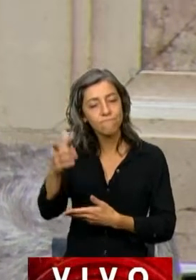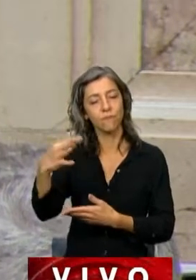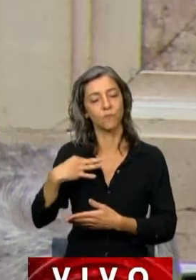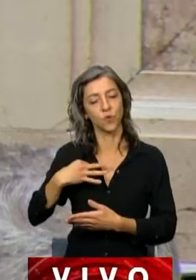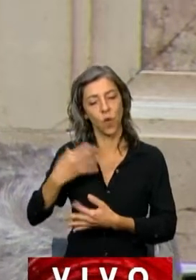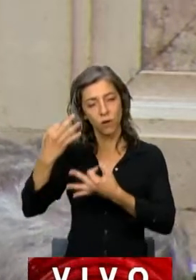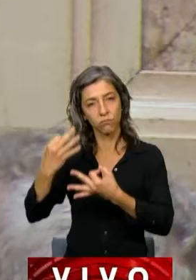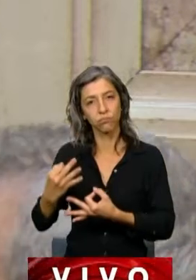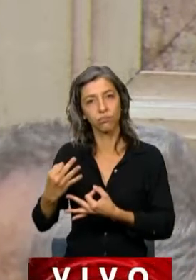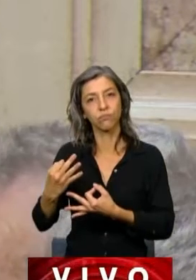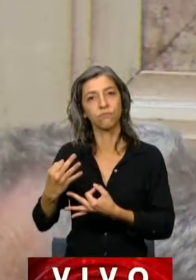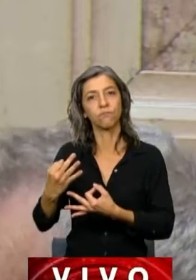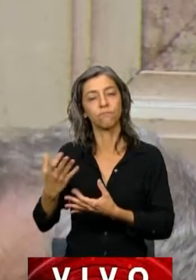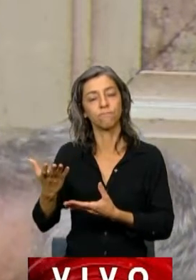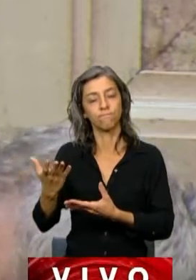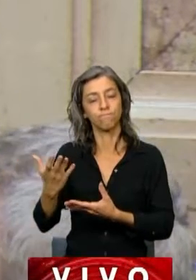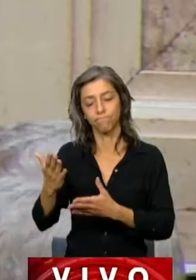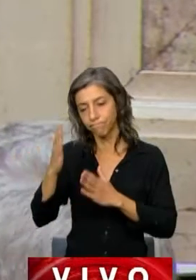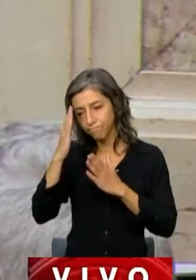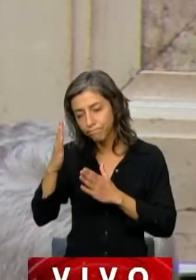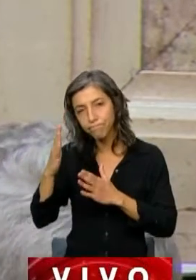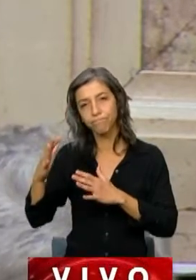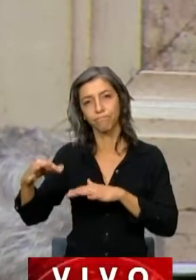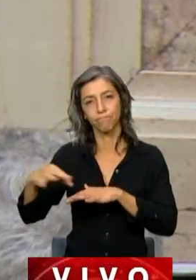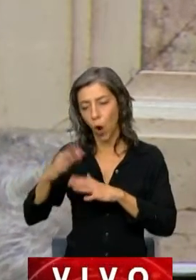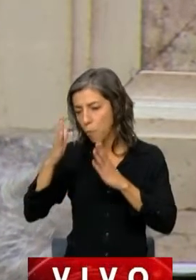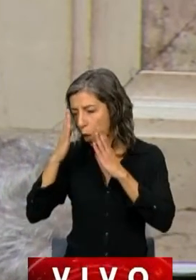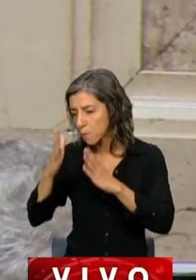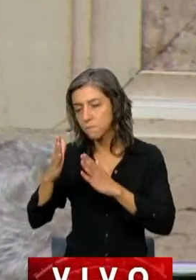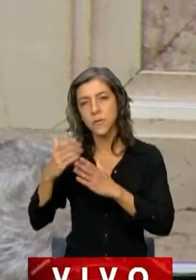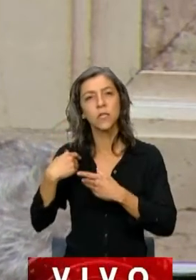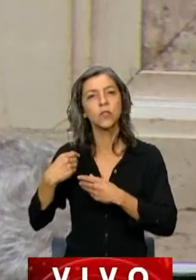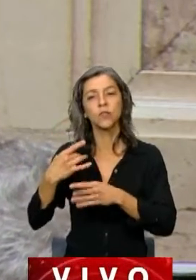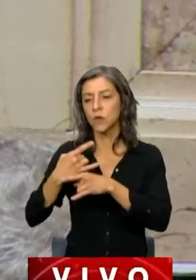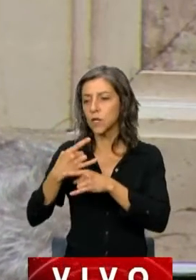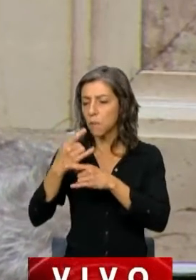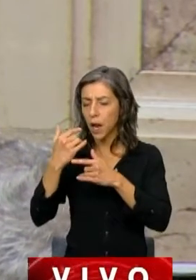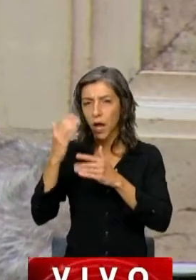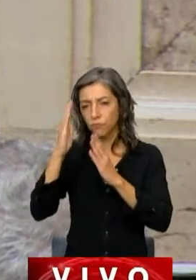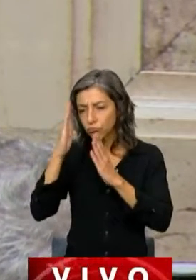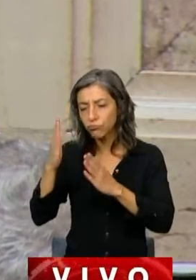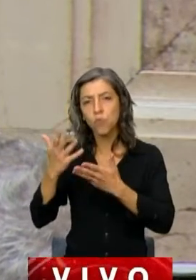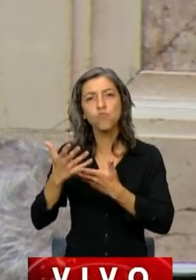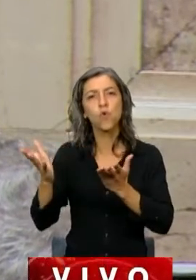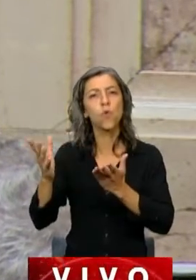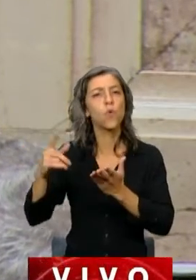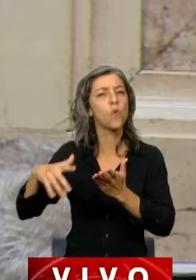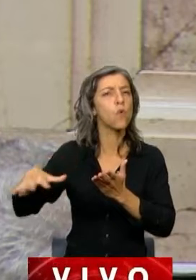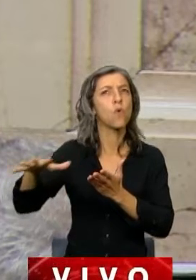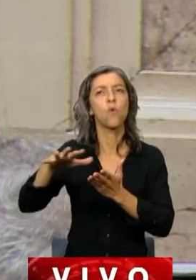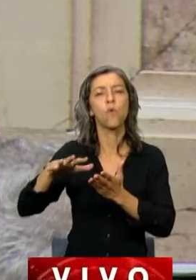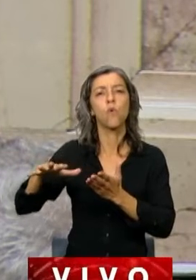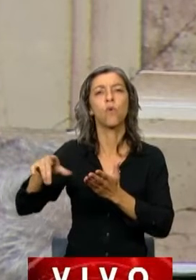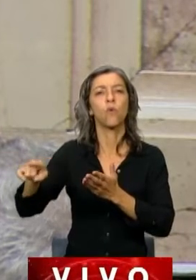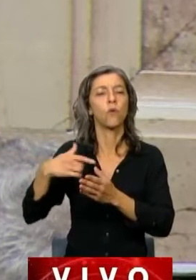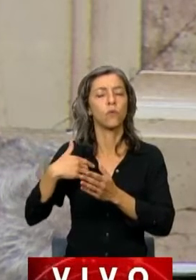ciudadano, un comprometido servidor público que enalteció a la política, el diputado